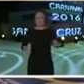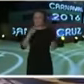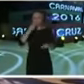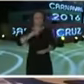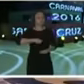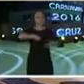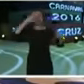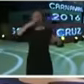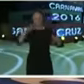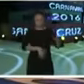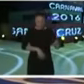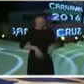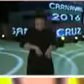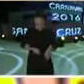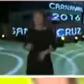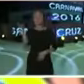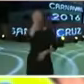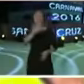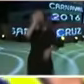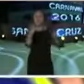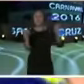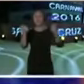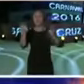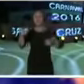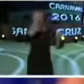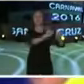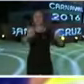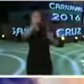para encerarte el coche.